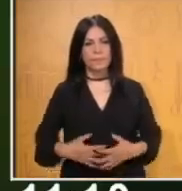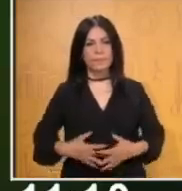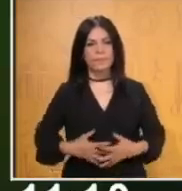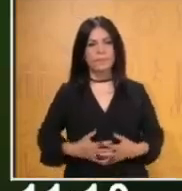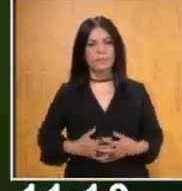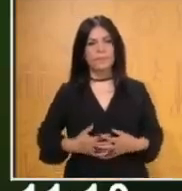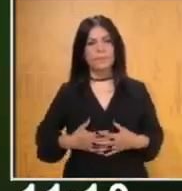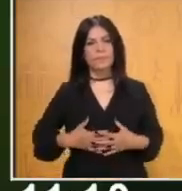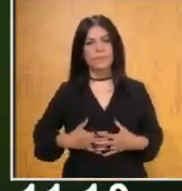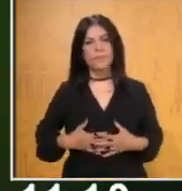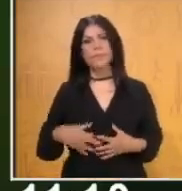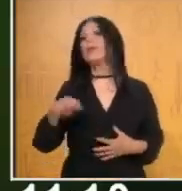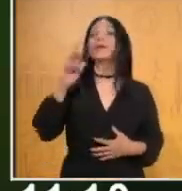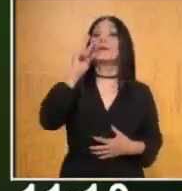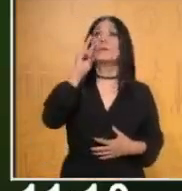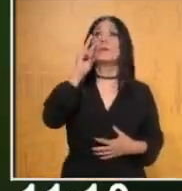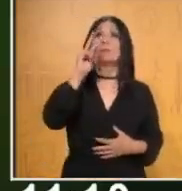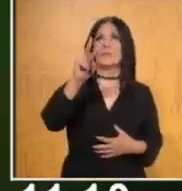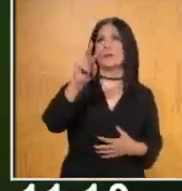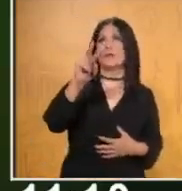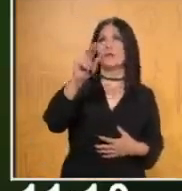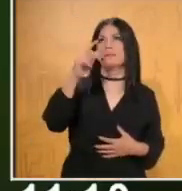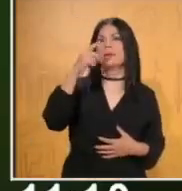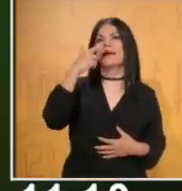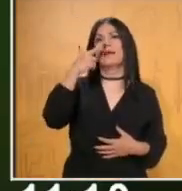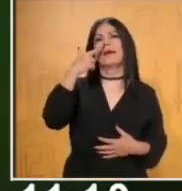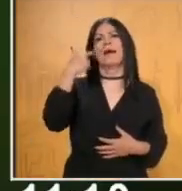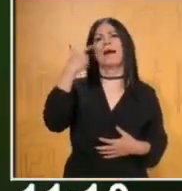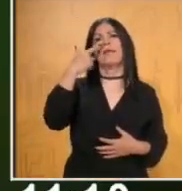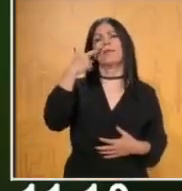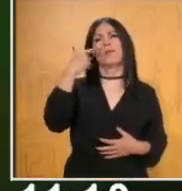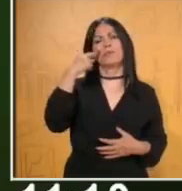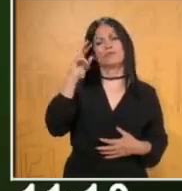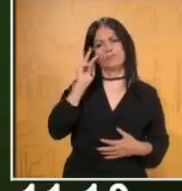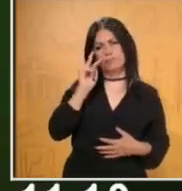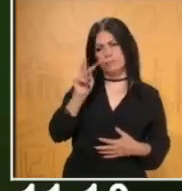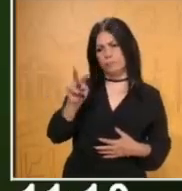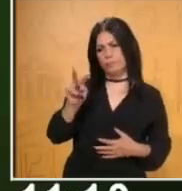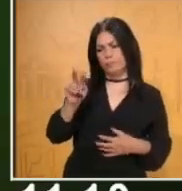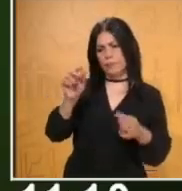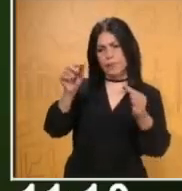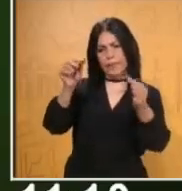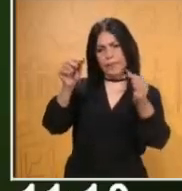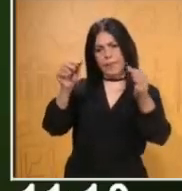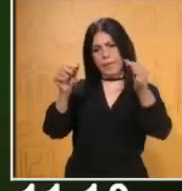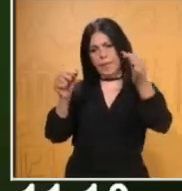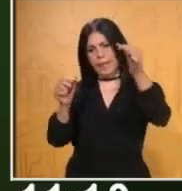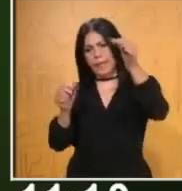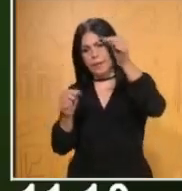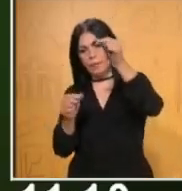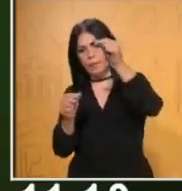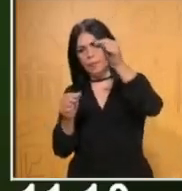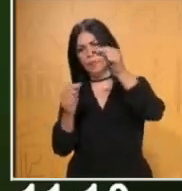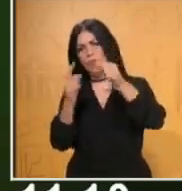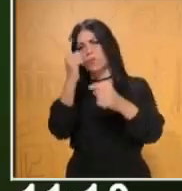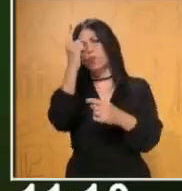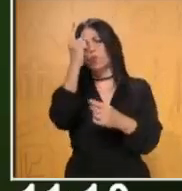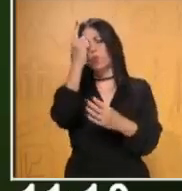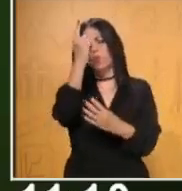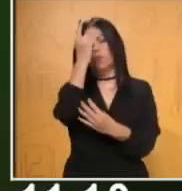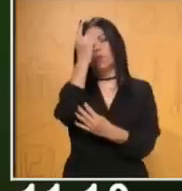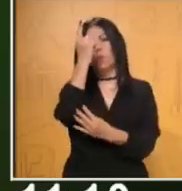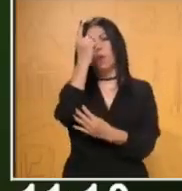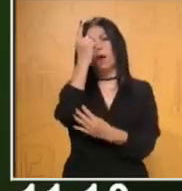Si estamos viendo al gato de frente y giramos un cuarto de vuelta hacia